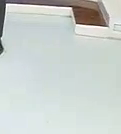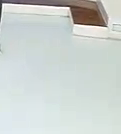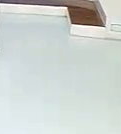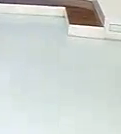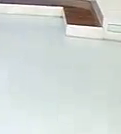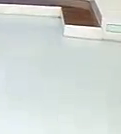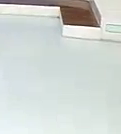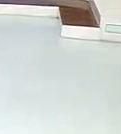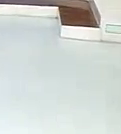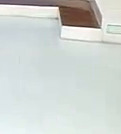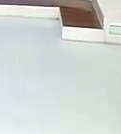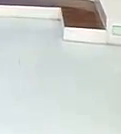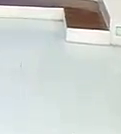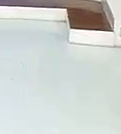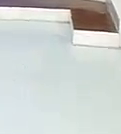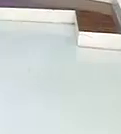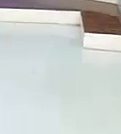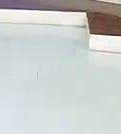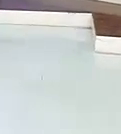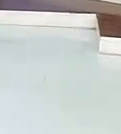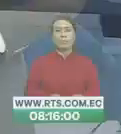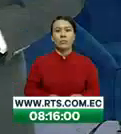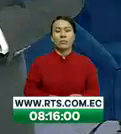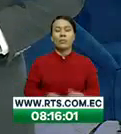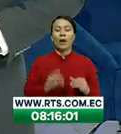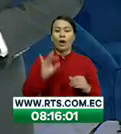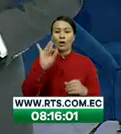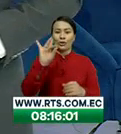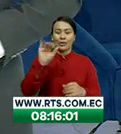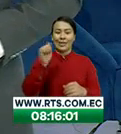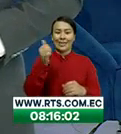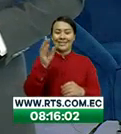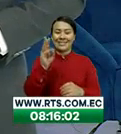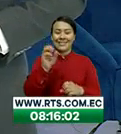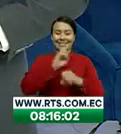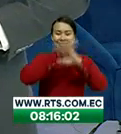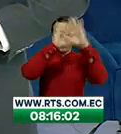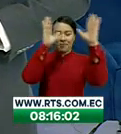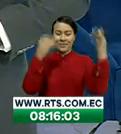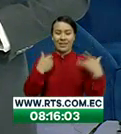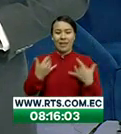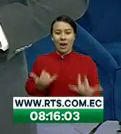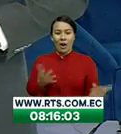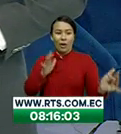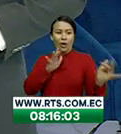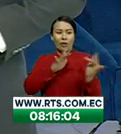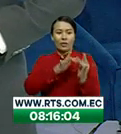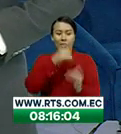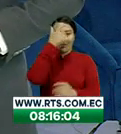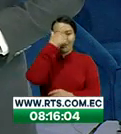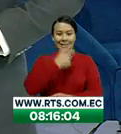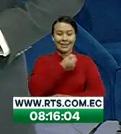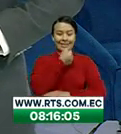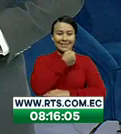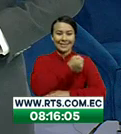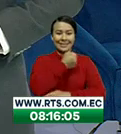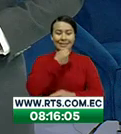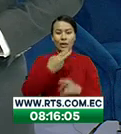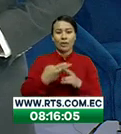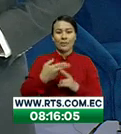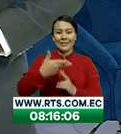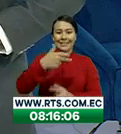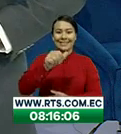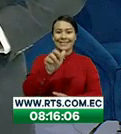excelentes. Cuando son las 8 y 16 de la mañana, es momento de contactarnos con nuestro compañero Charlie Pisa, que nos tiene